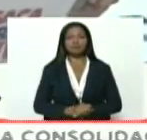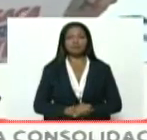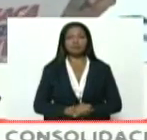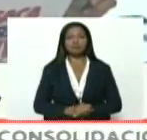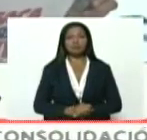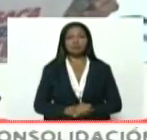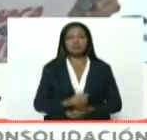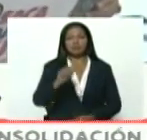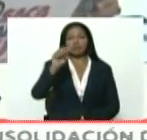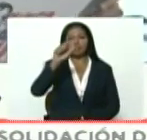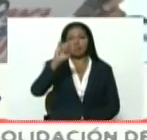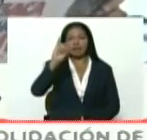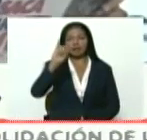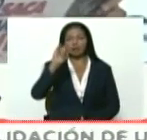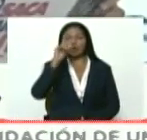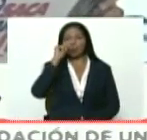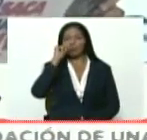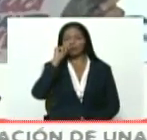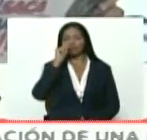Olaya.